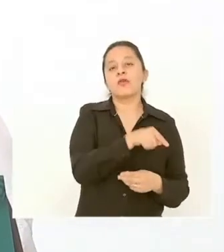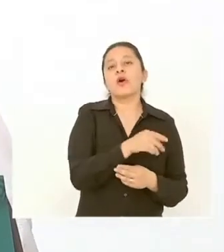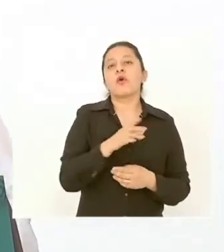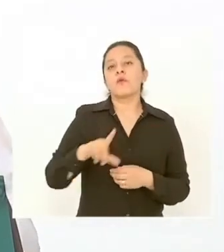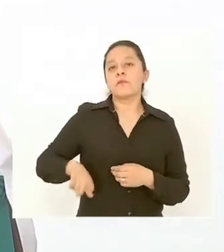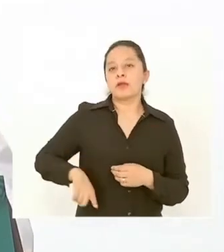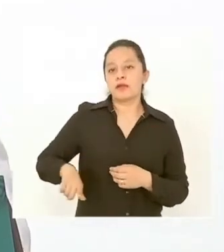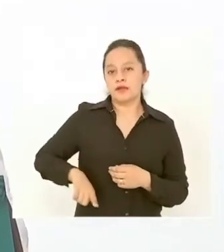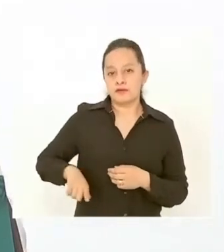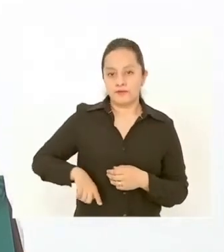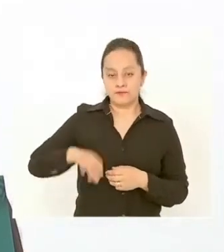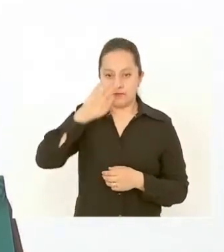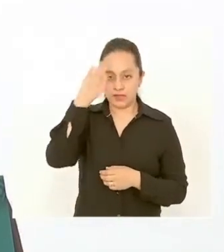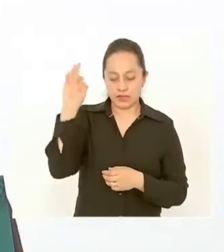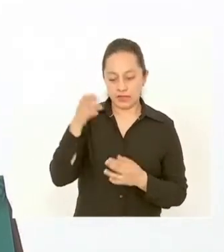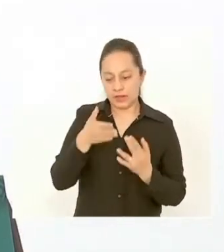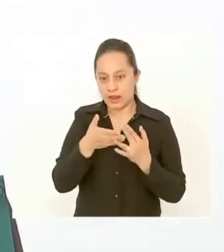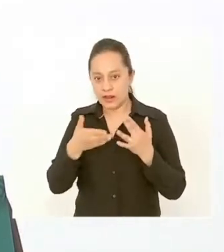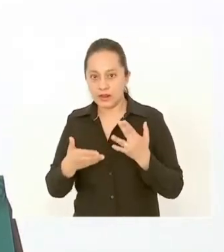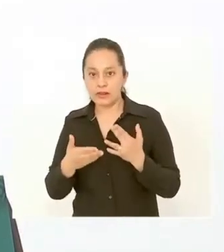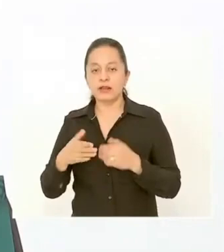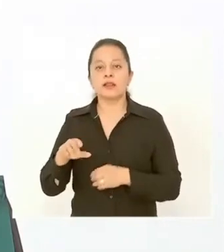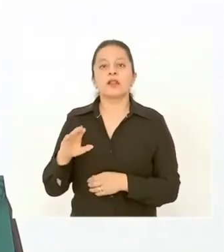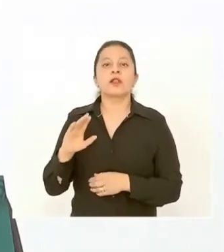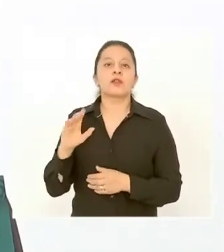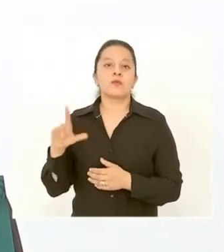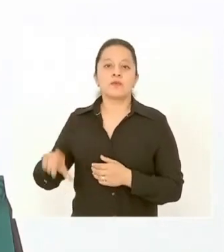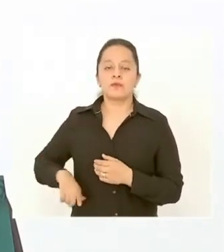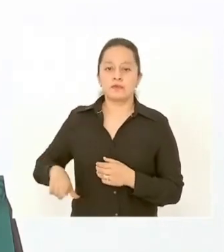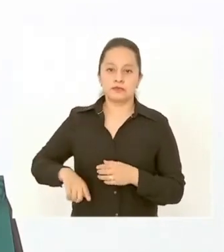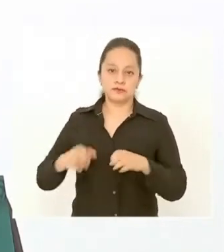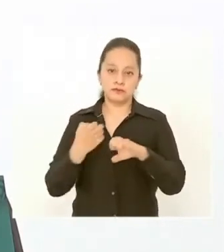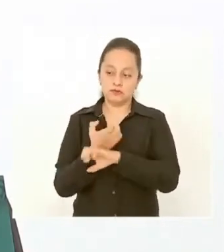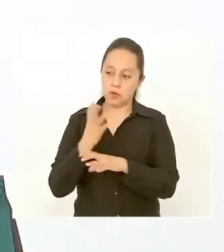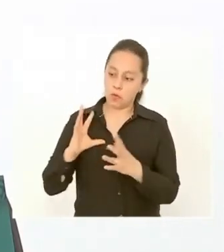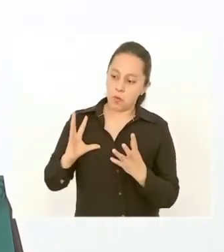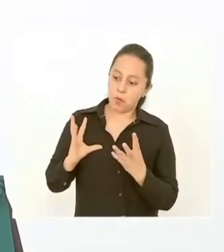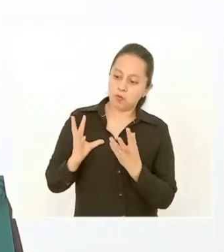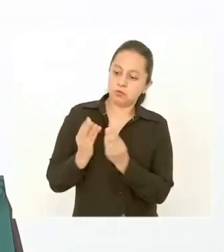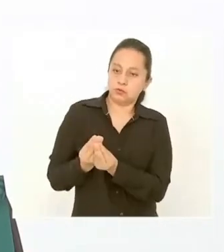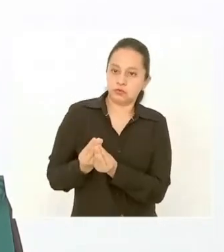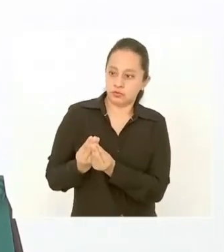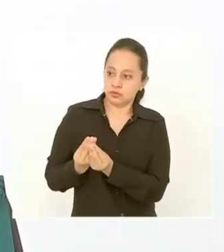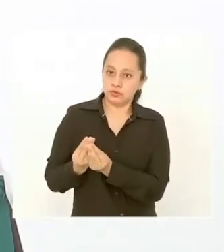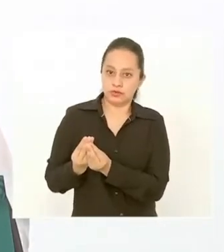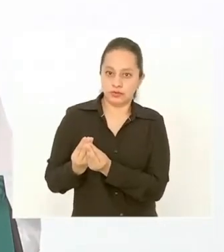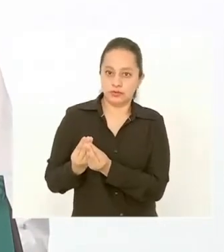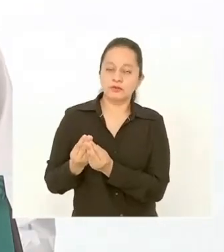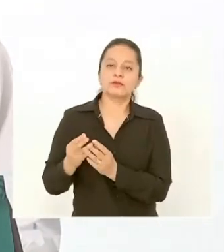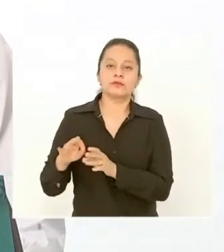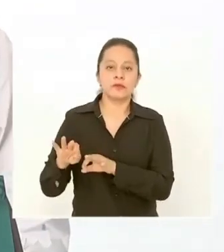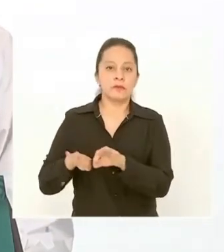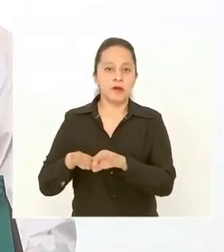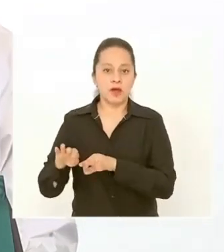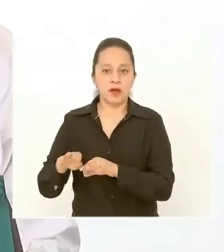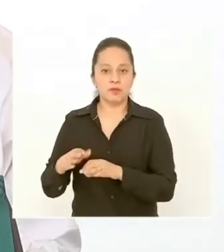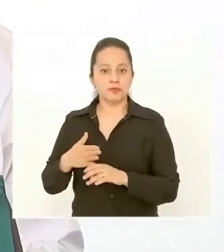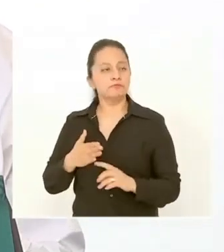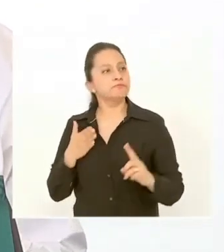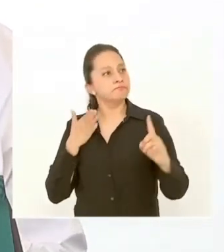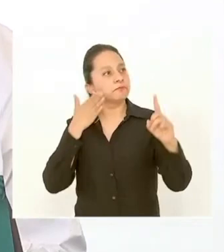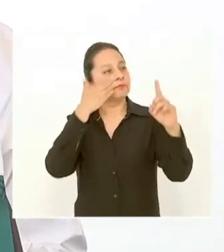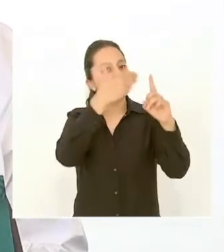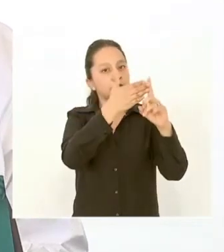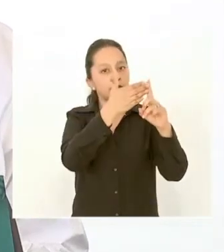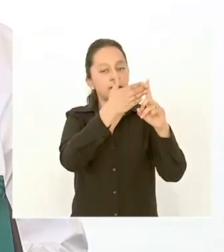del gobierno del estado con un objetivo con un propósito que es es de